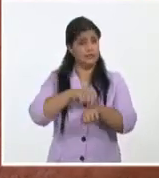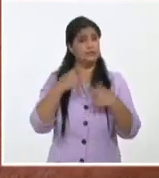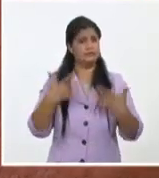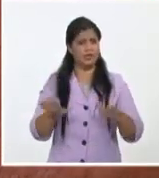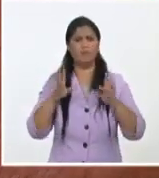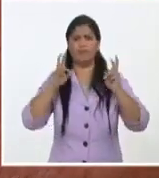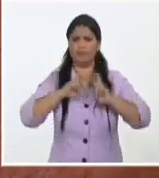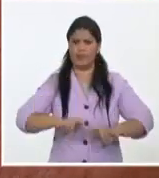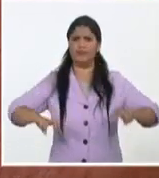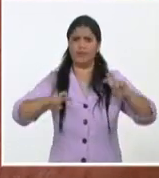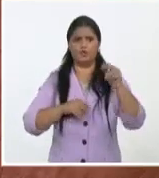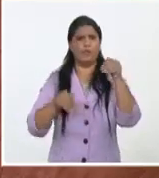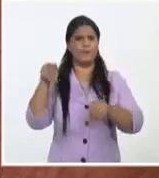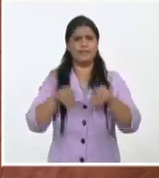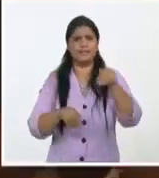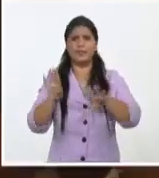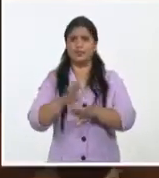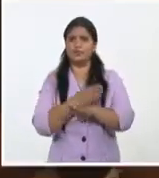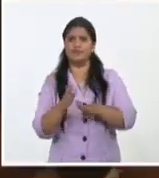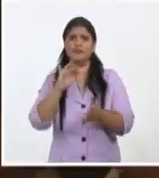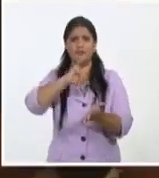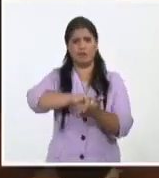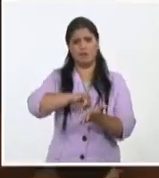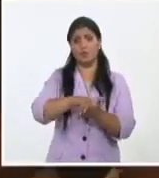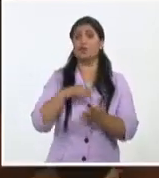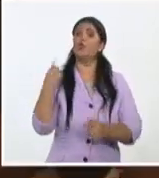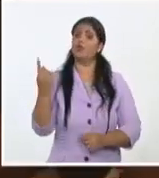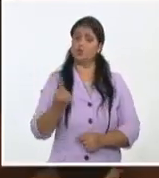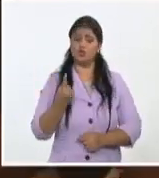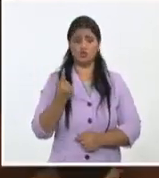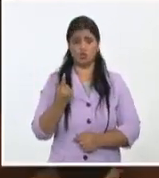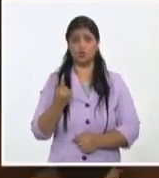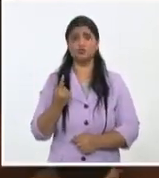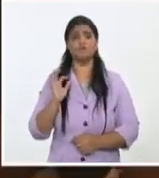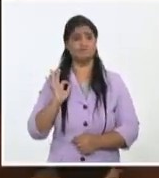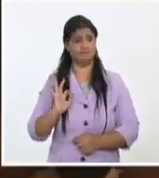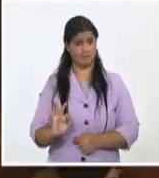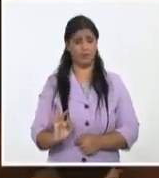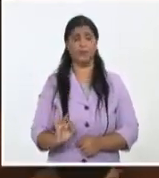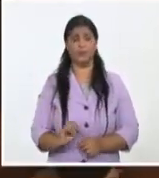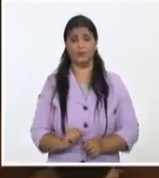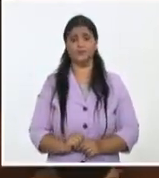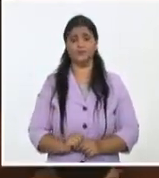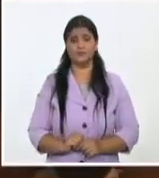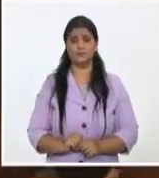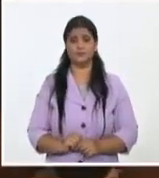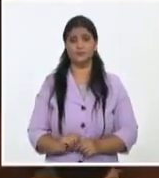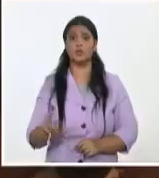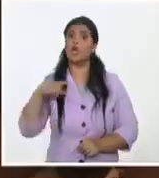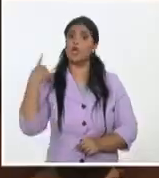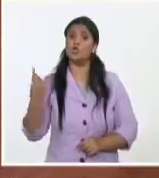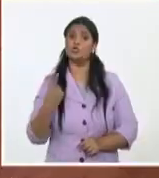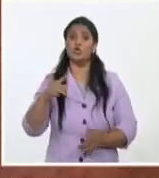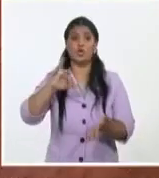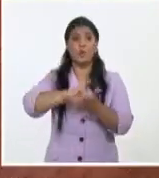proyectos financiados por esta fundación, y que a pesar de haber sido de los proyectos